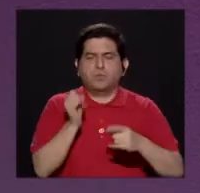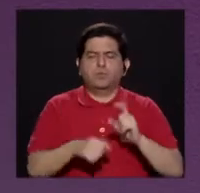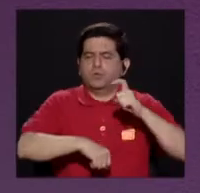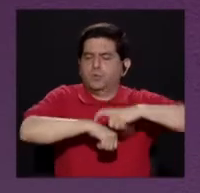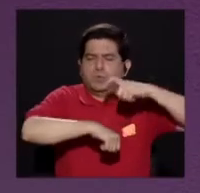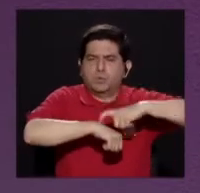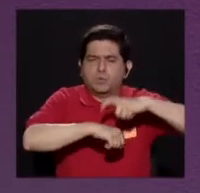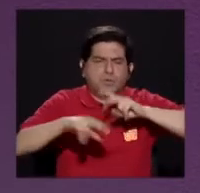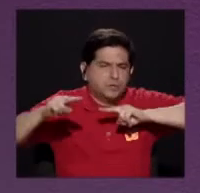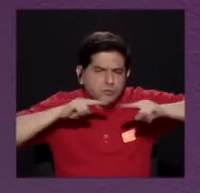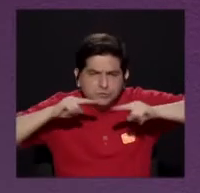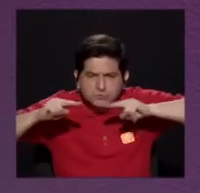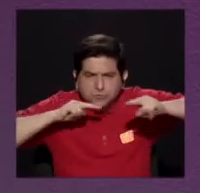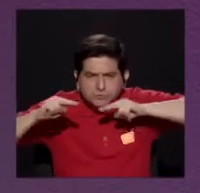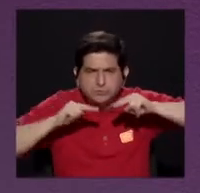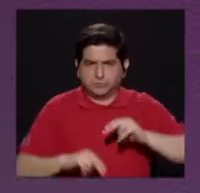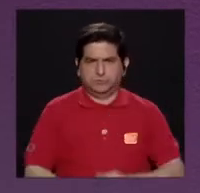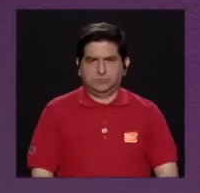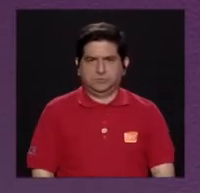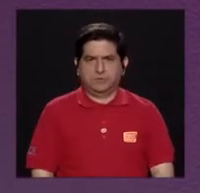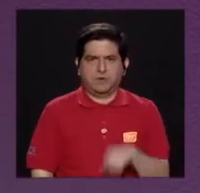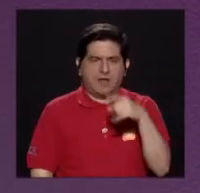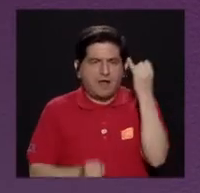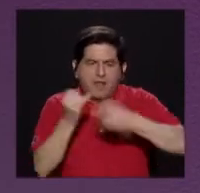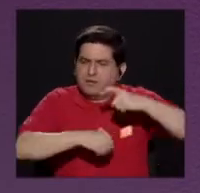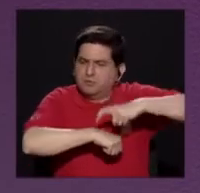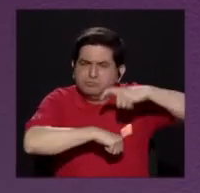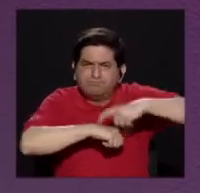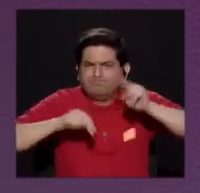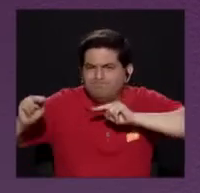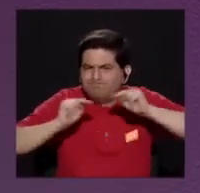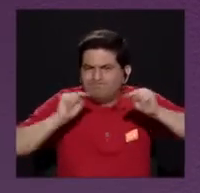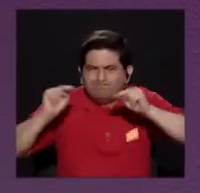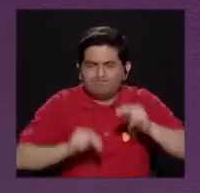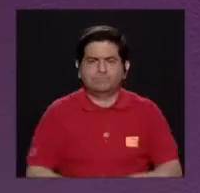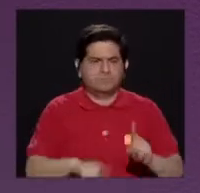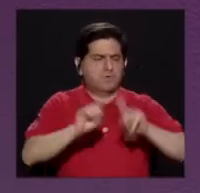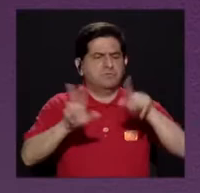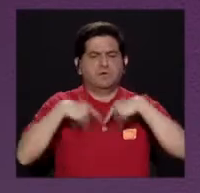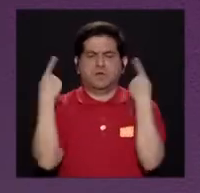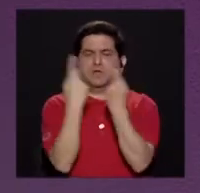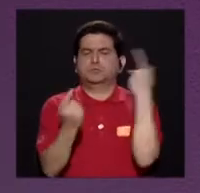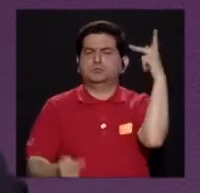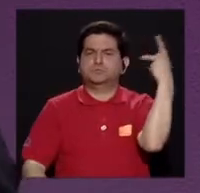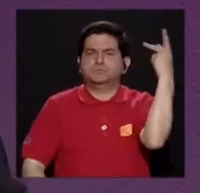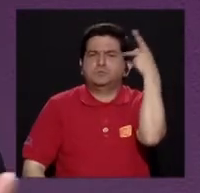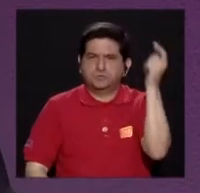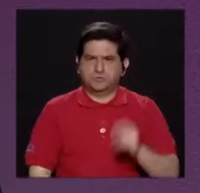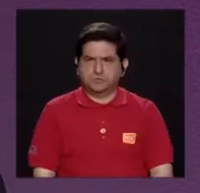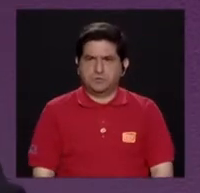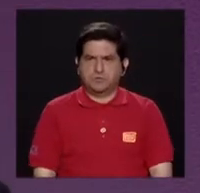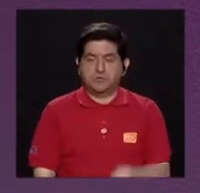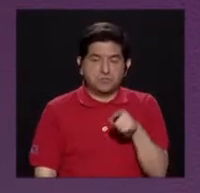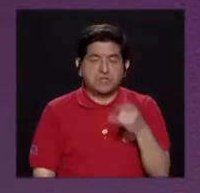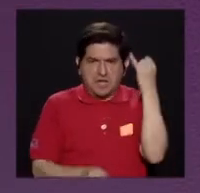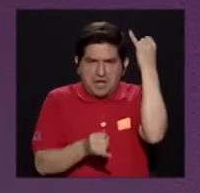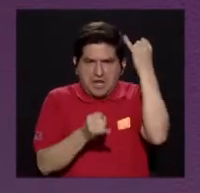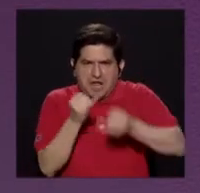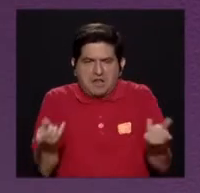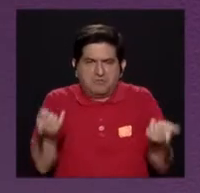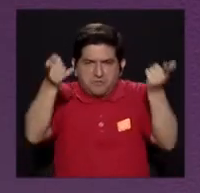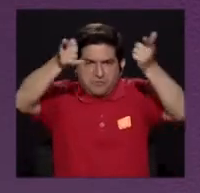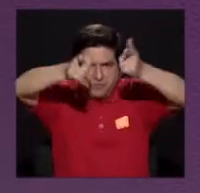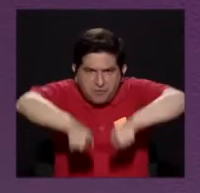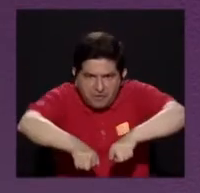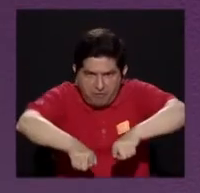minuto negociaciones de última hora entre varios partidos políticos, y lo que se terminó